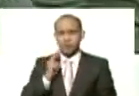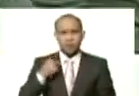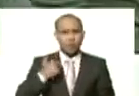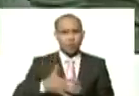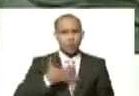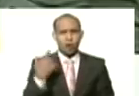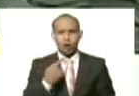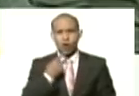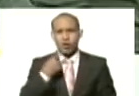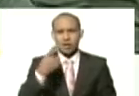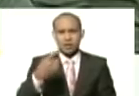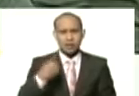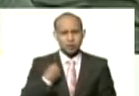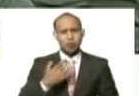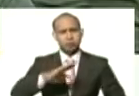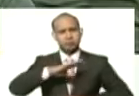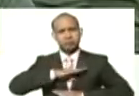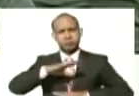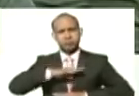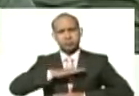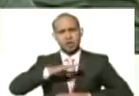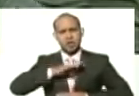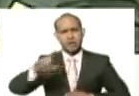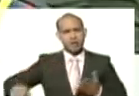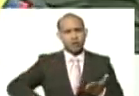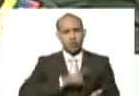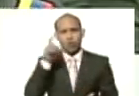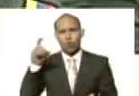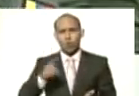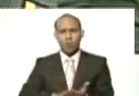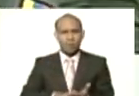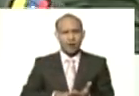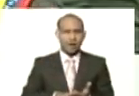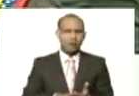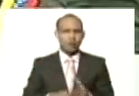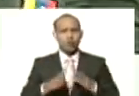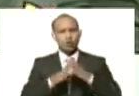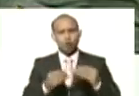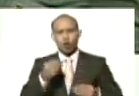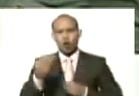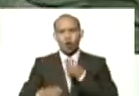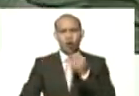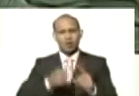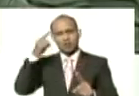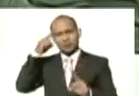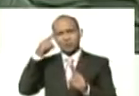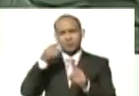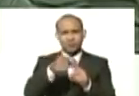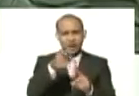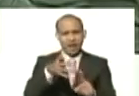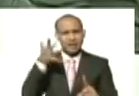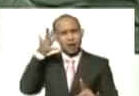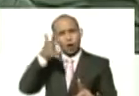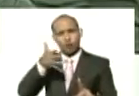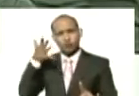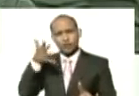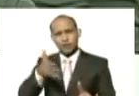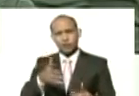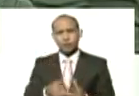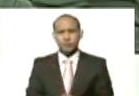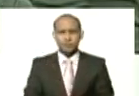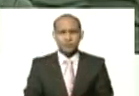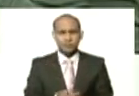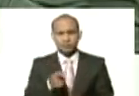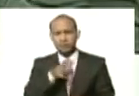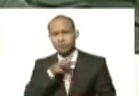lo profundamente satisfecho que me siento de todo lo que estamos haciendo en función de ese consejo, pero yo he